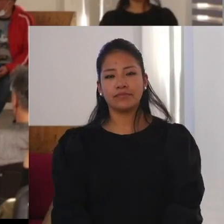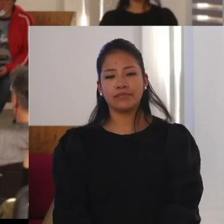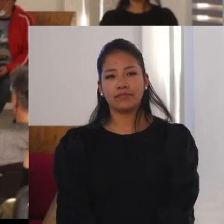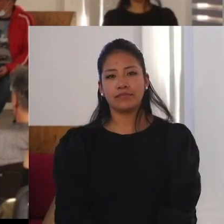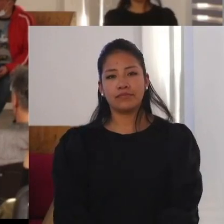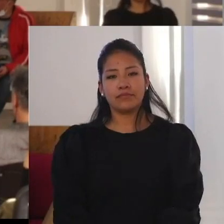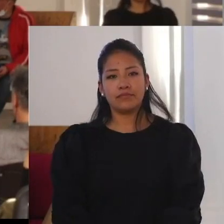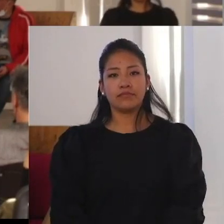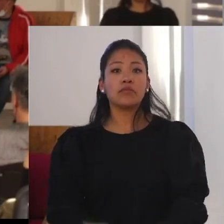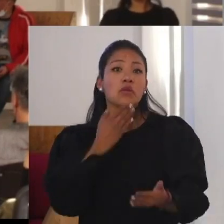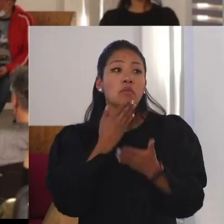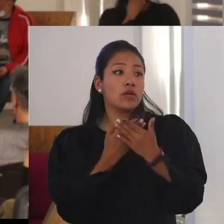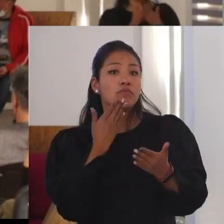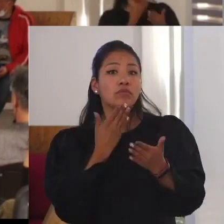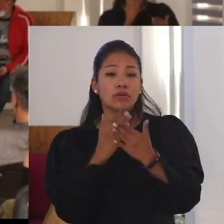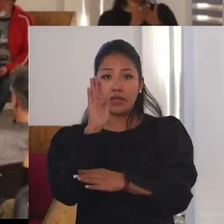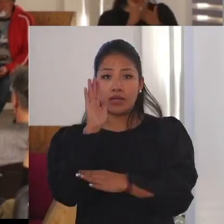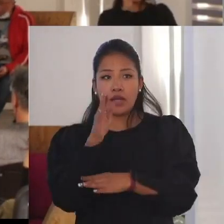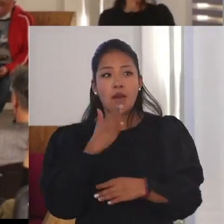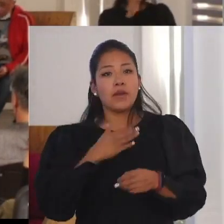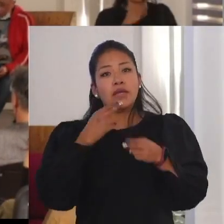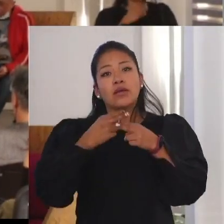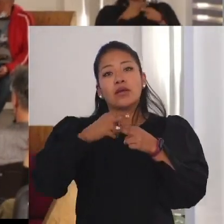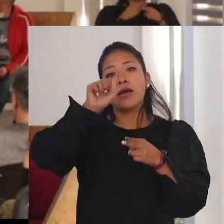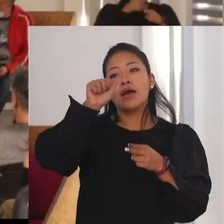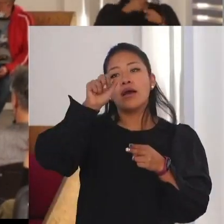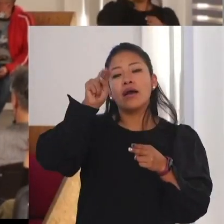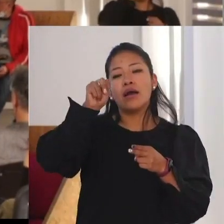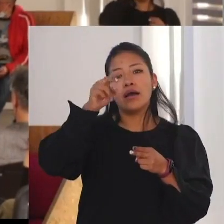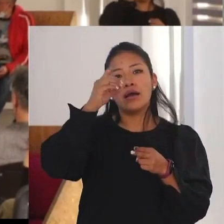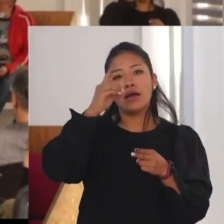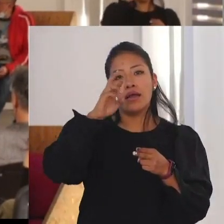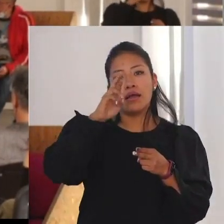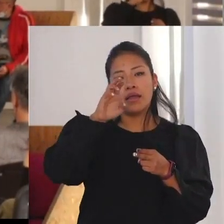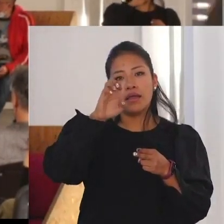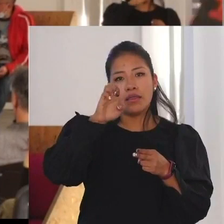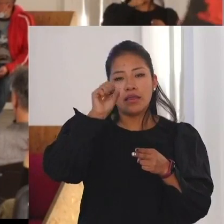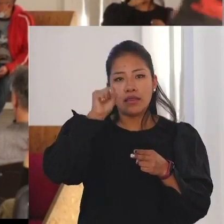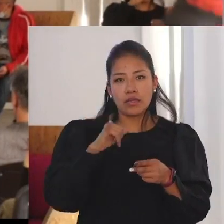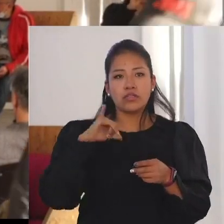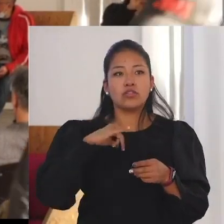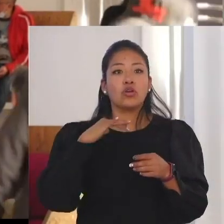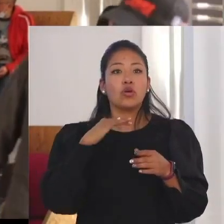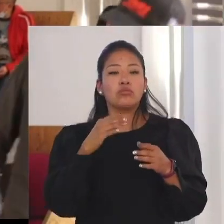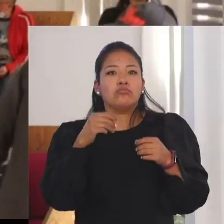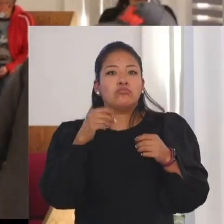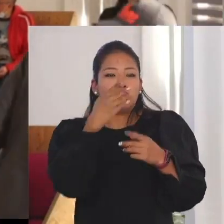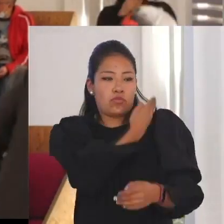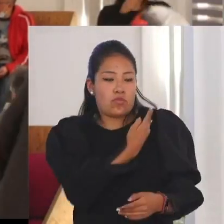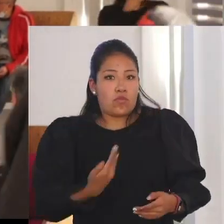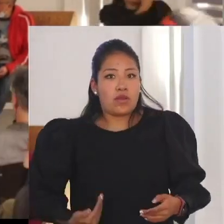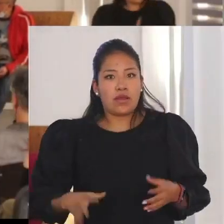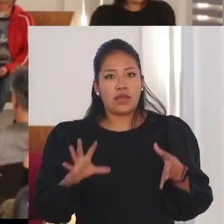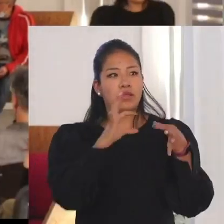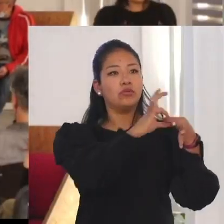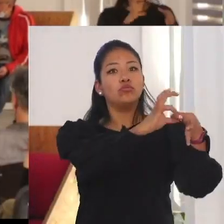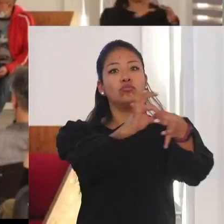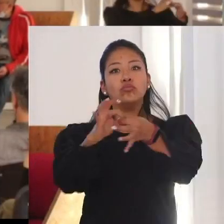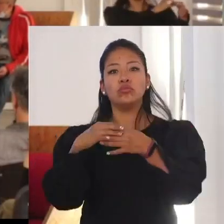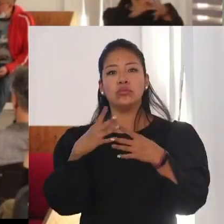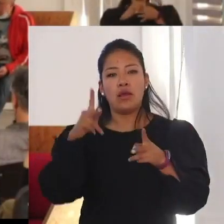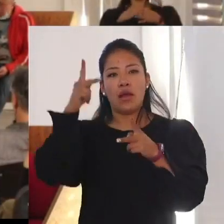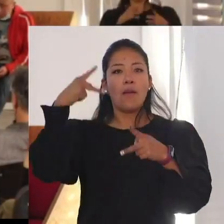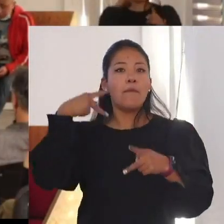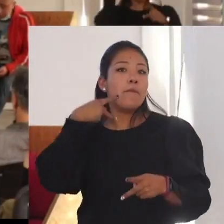bueno Muy buenas tardes mi nombre es André agramón igual soy presidente de la red boliviana de padres de personas con autismo y ya